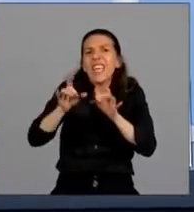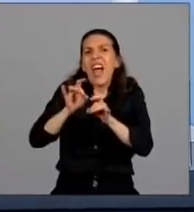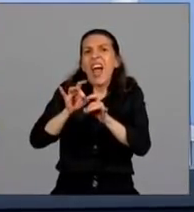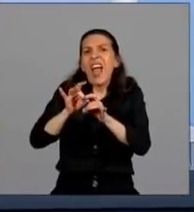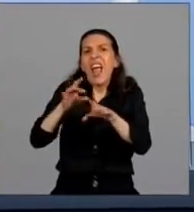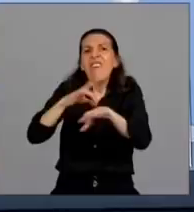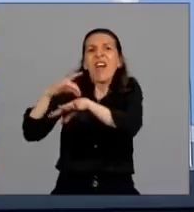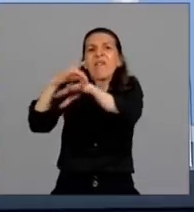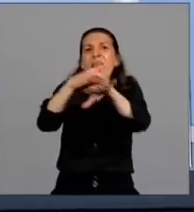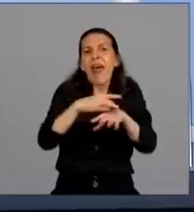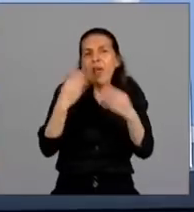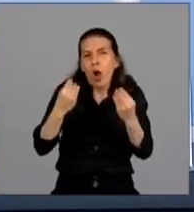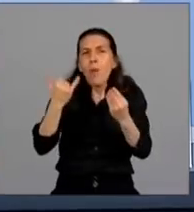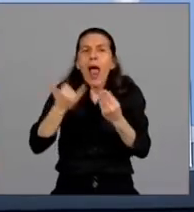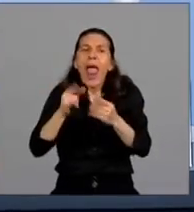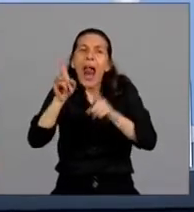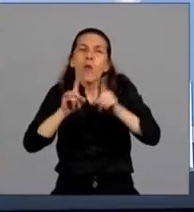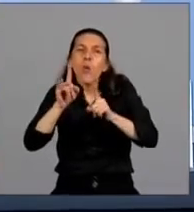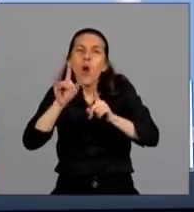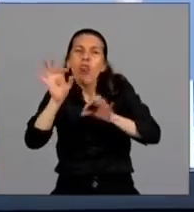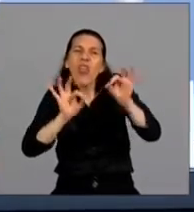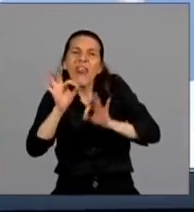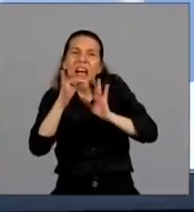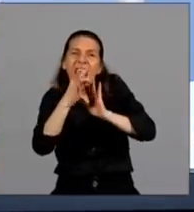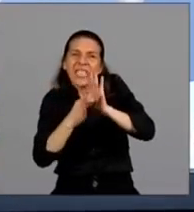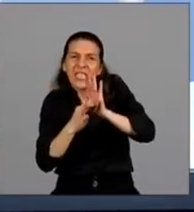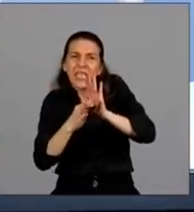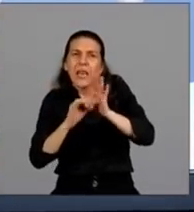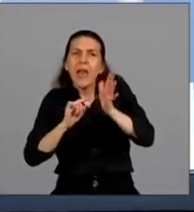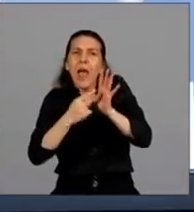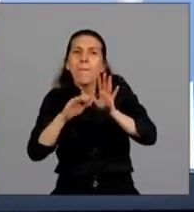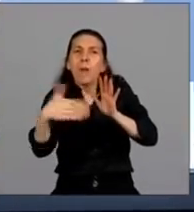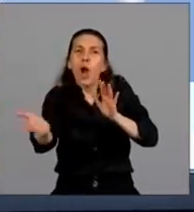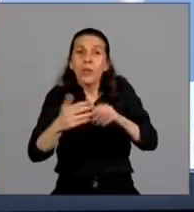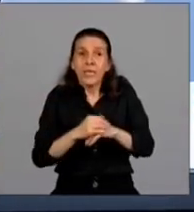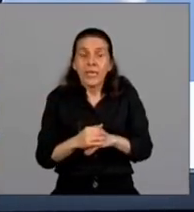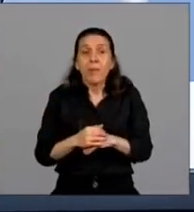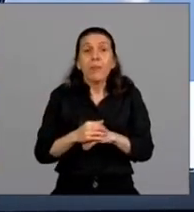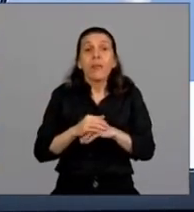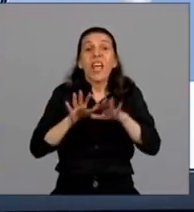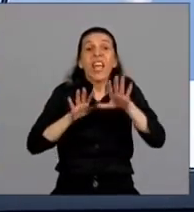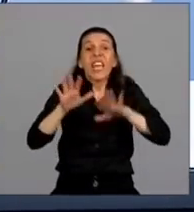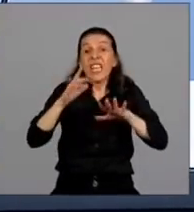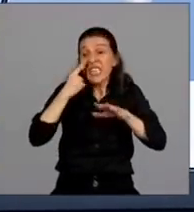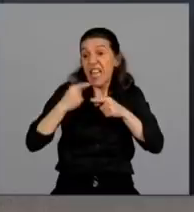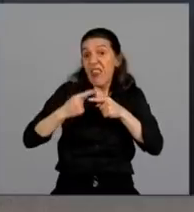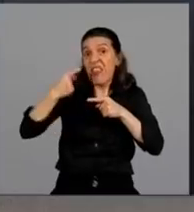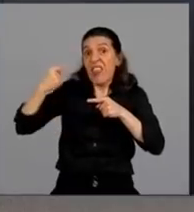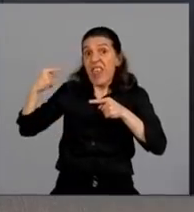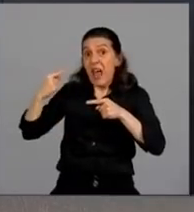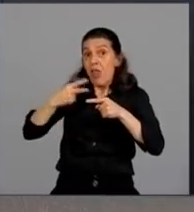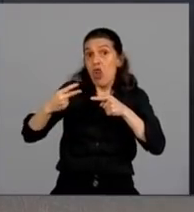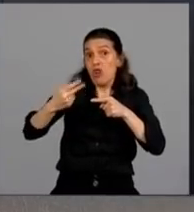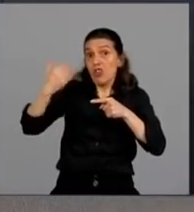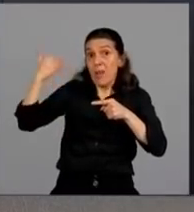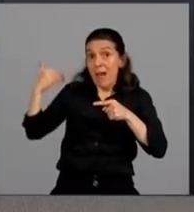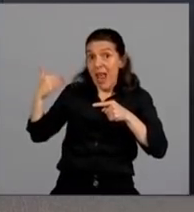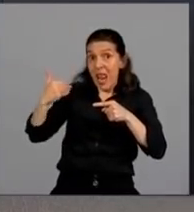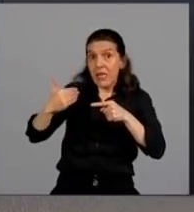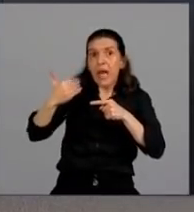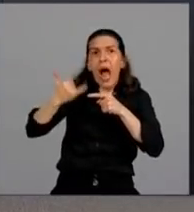general, y con algunas particularidades por cómo es la provincia. Hace 15 días, lo decía Horacio,